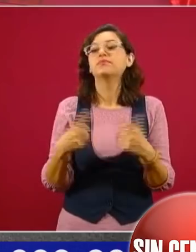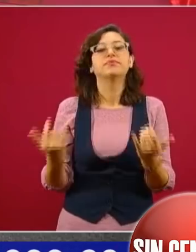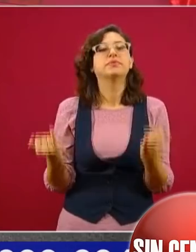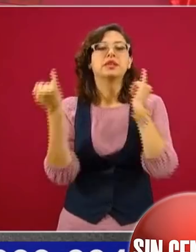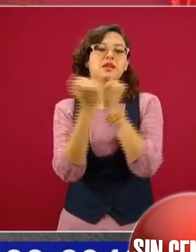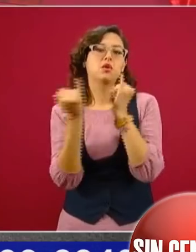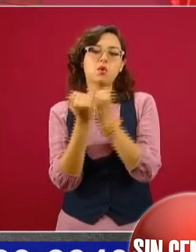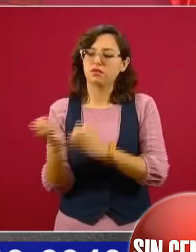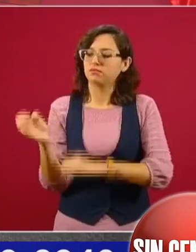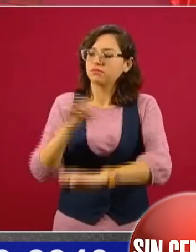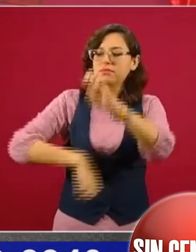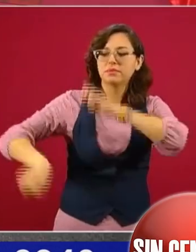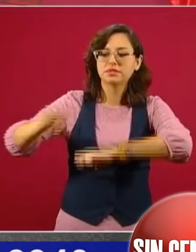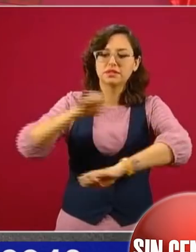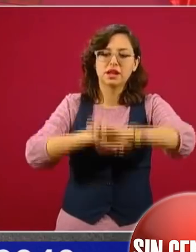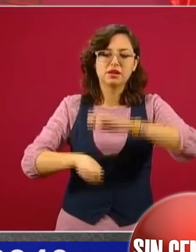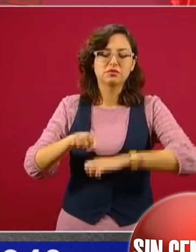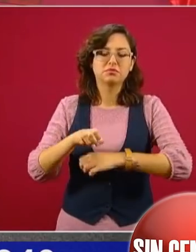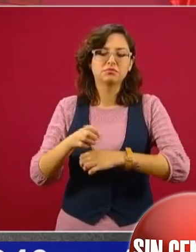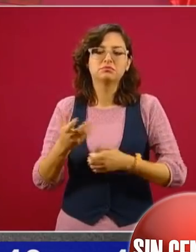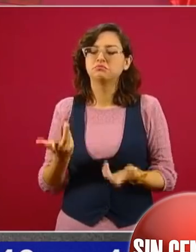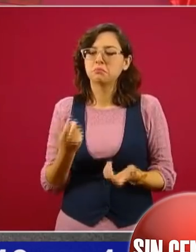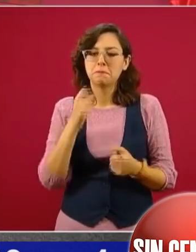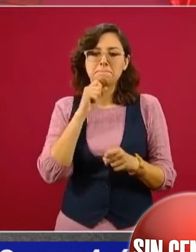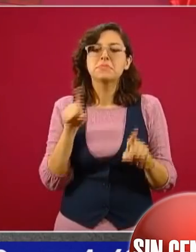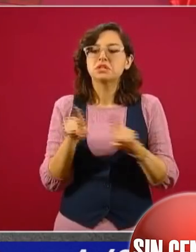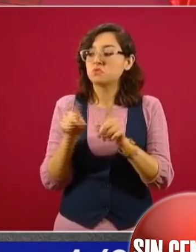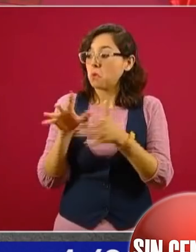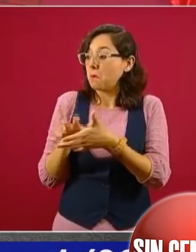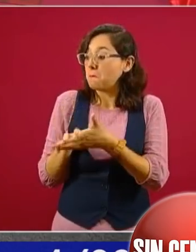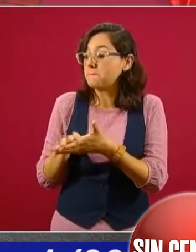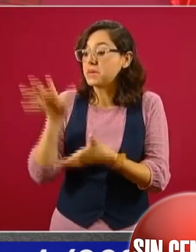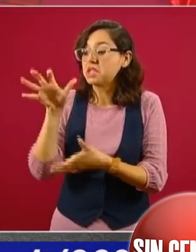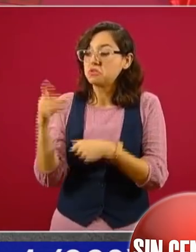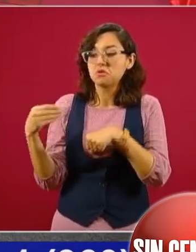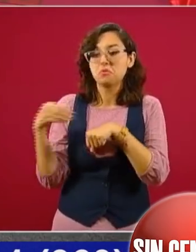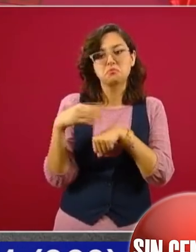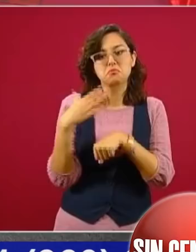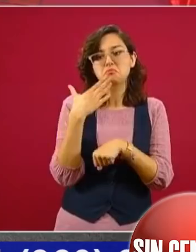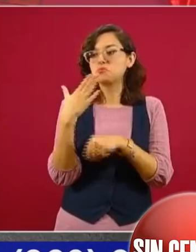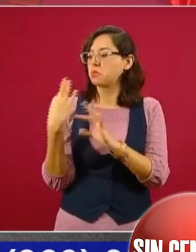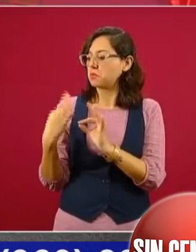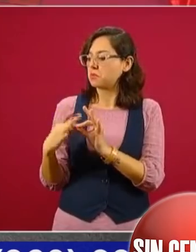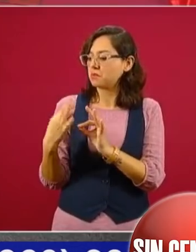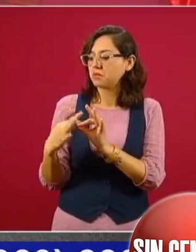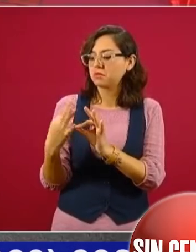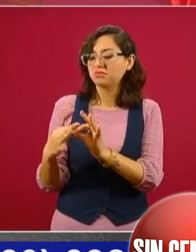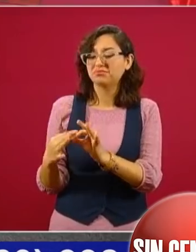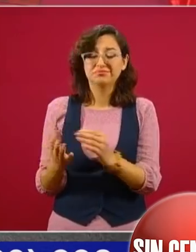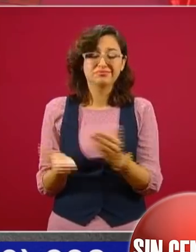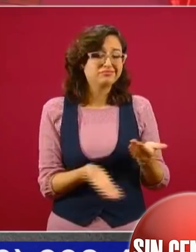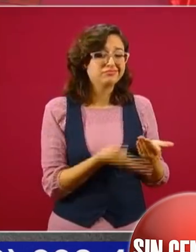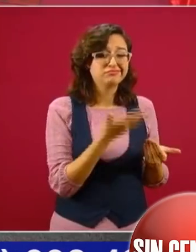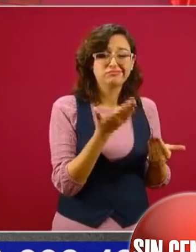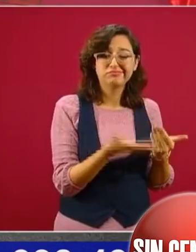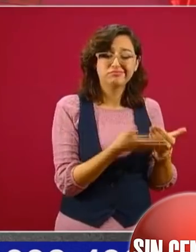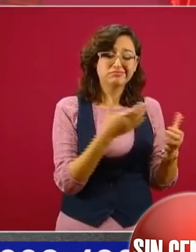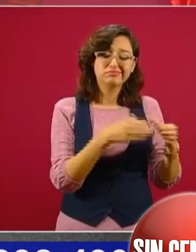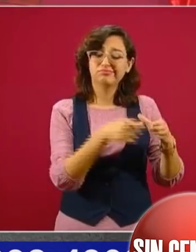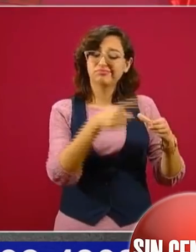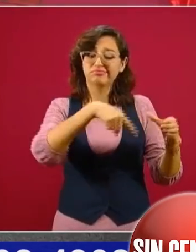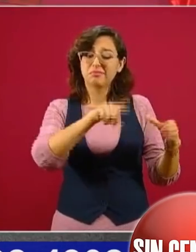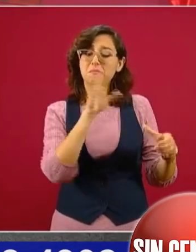con los empresarios. La mayoría se porta muy bien y son muy pocos.